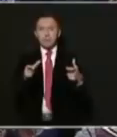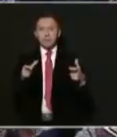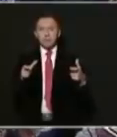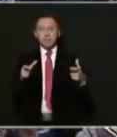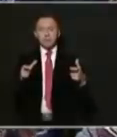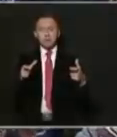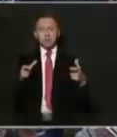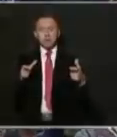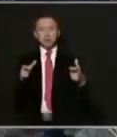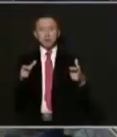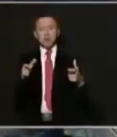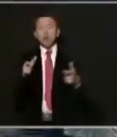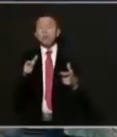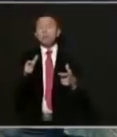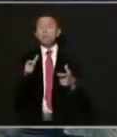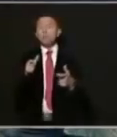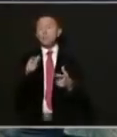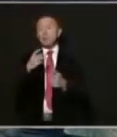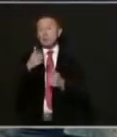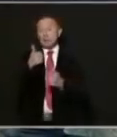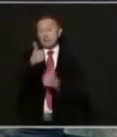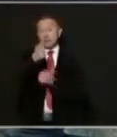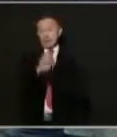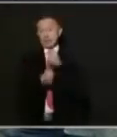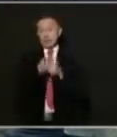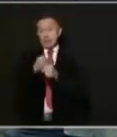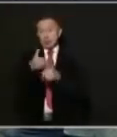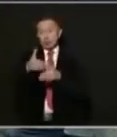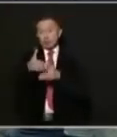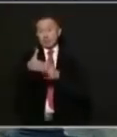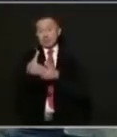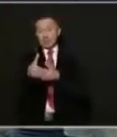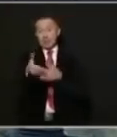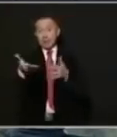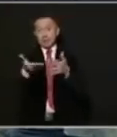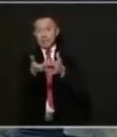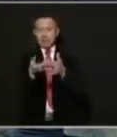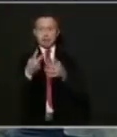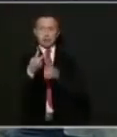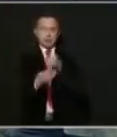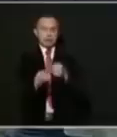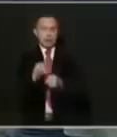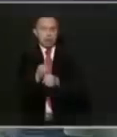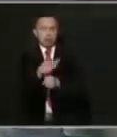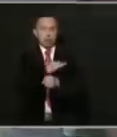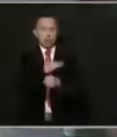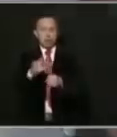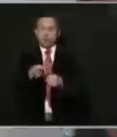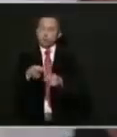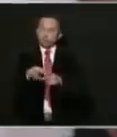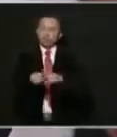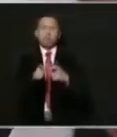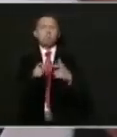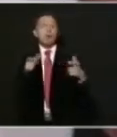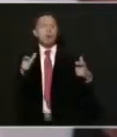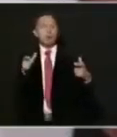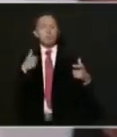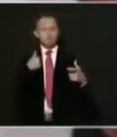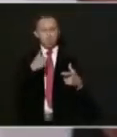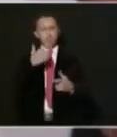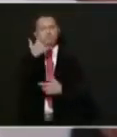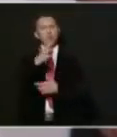mediados del sexenio, ese es mi compromiso establecer un sistema de